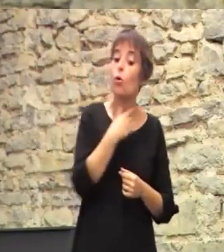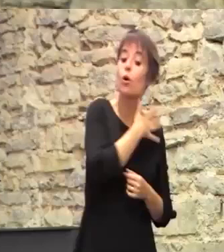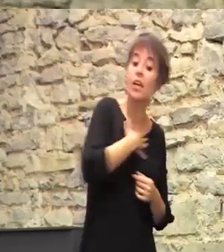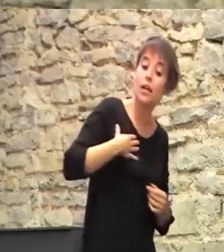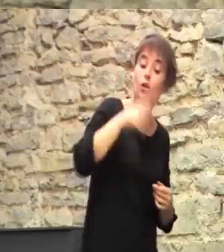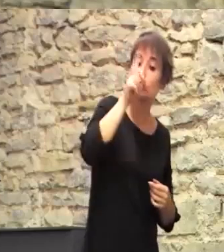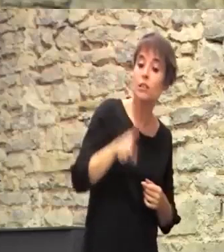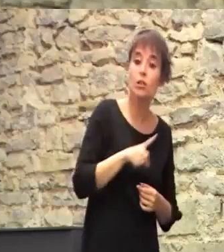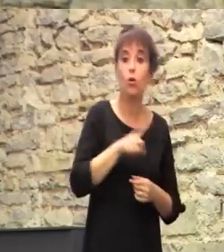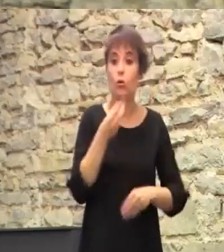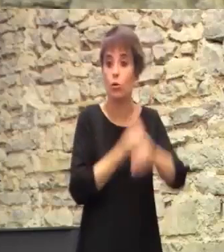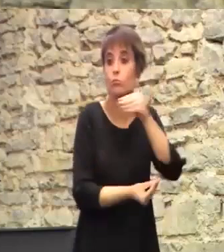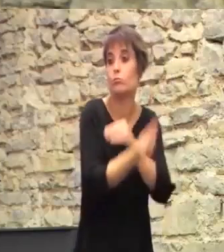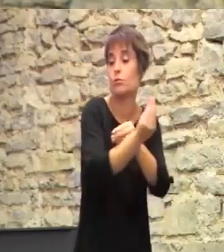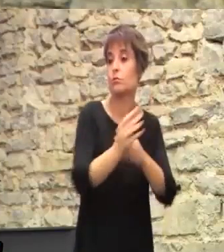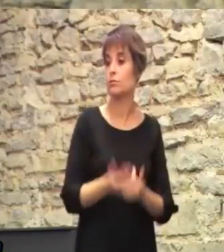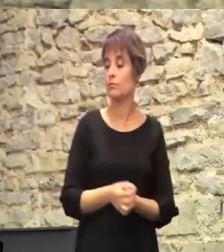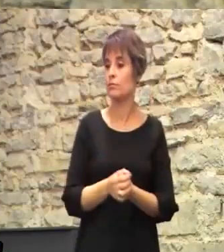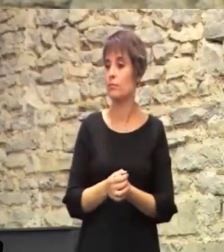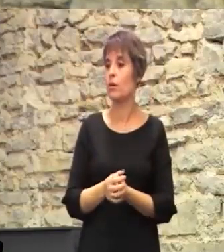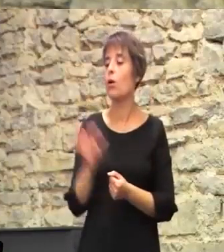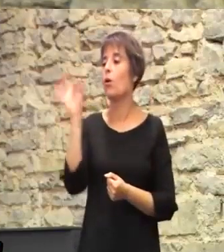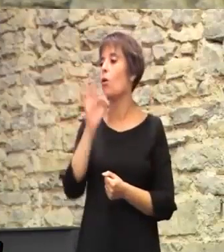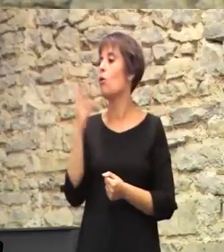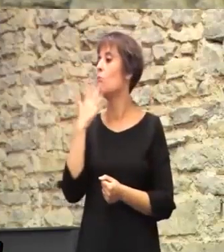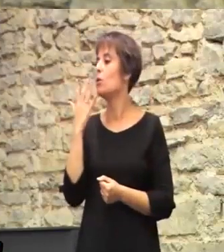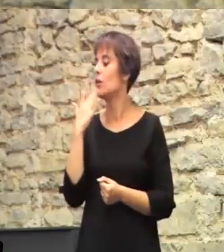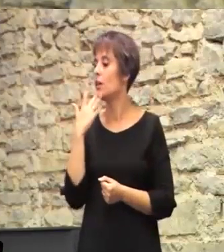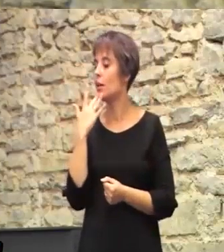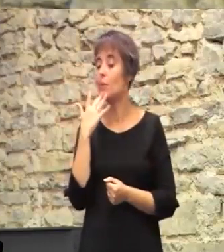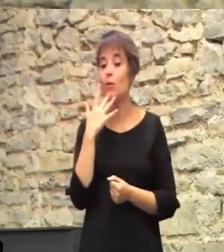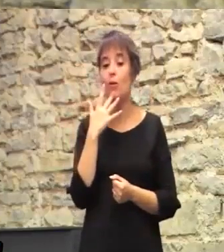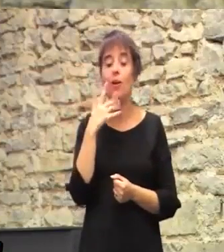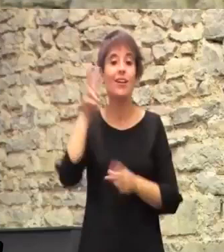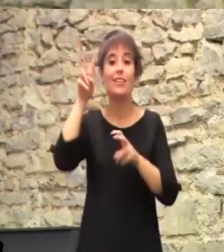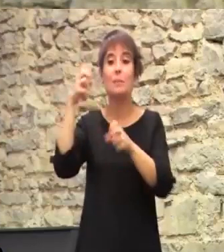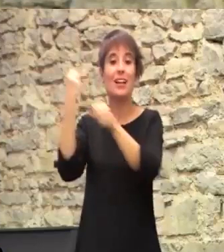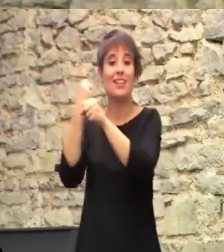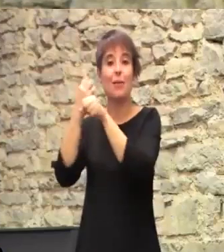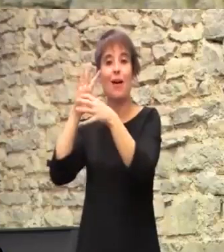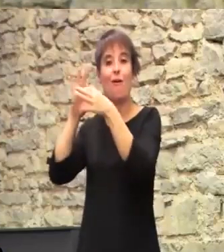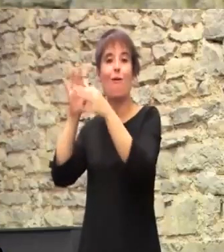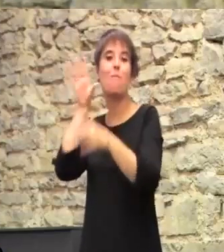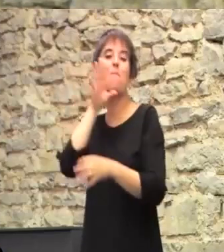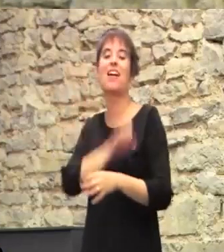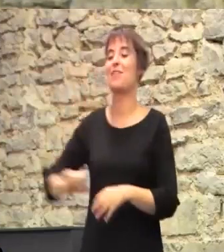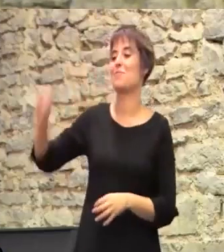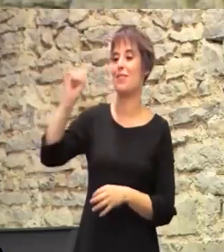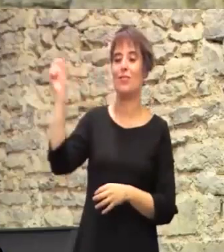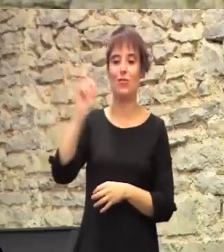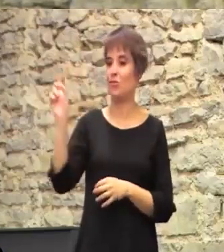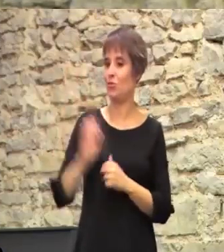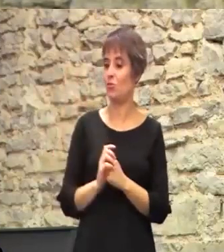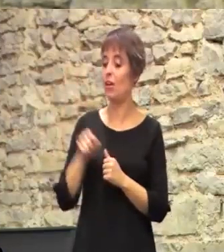quiero o por ejemplo el mercado laboral no es una panacea esto por ejemplo es